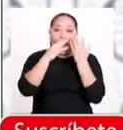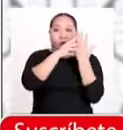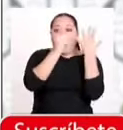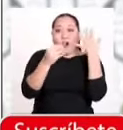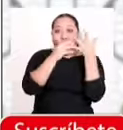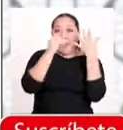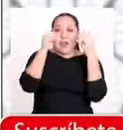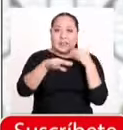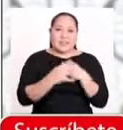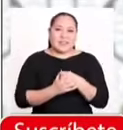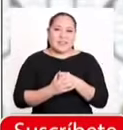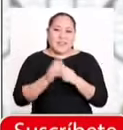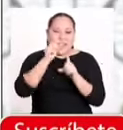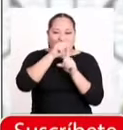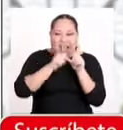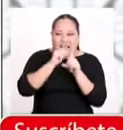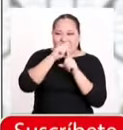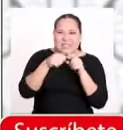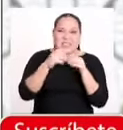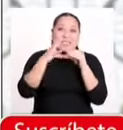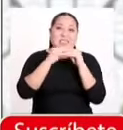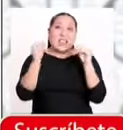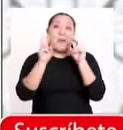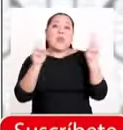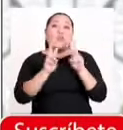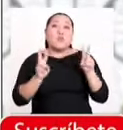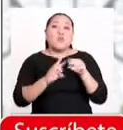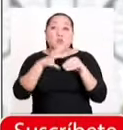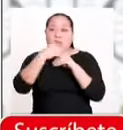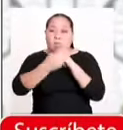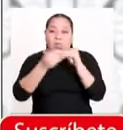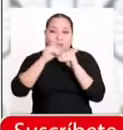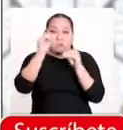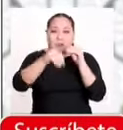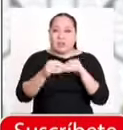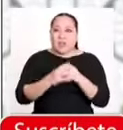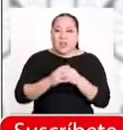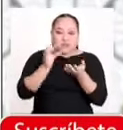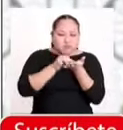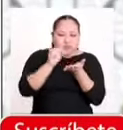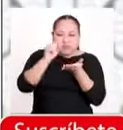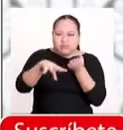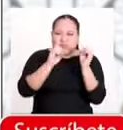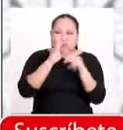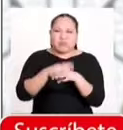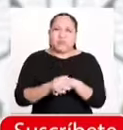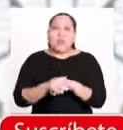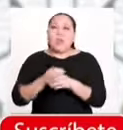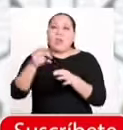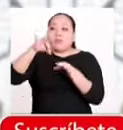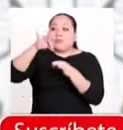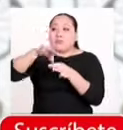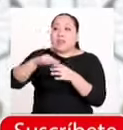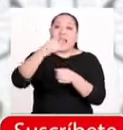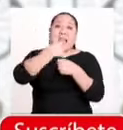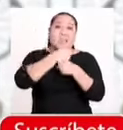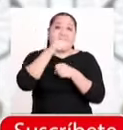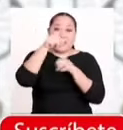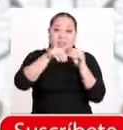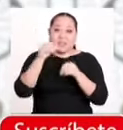césped, cáscara y restos de verdura, cáscaras y restos de frutos secos, restos de infusiones y café.